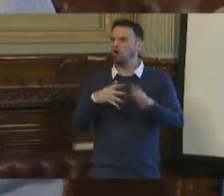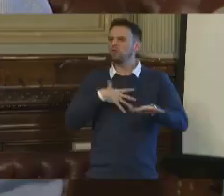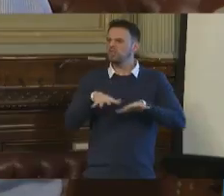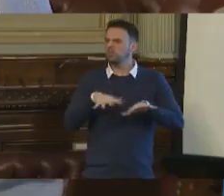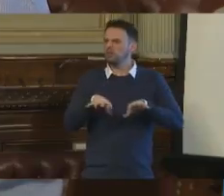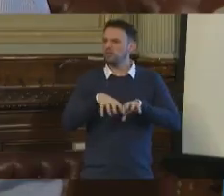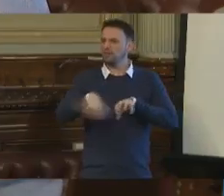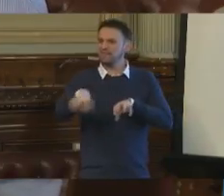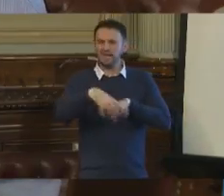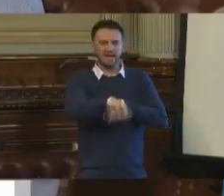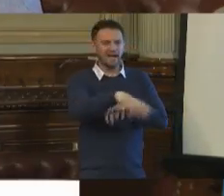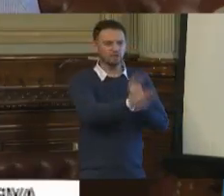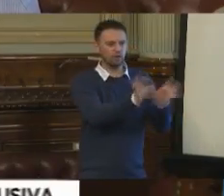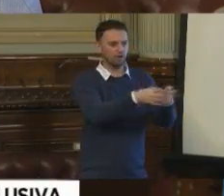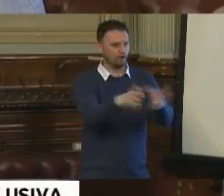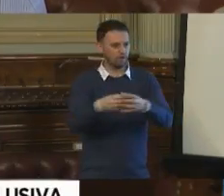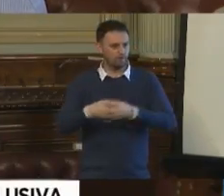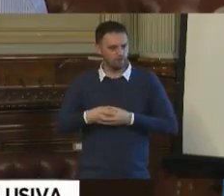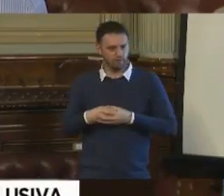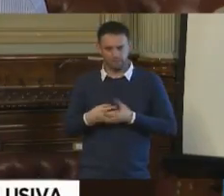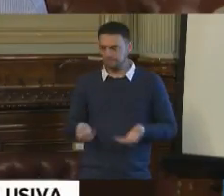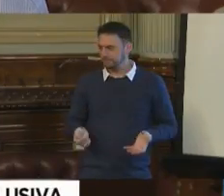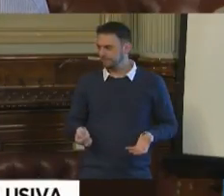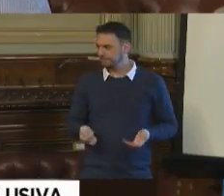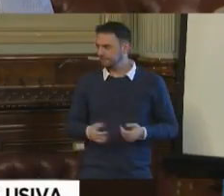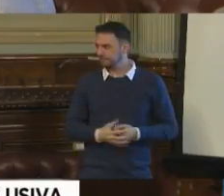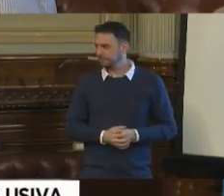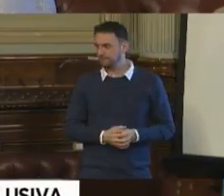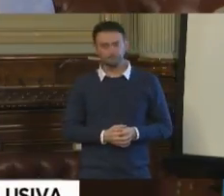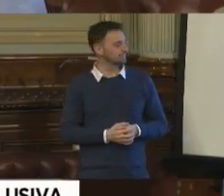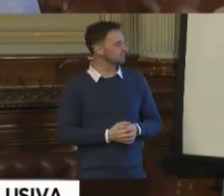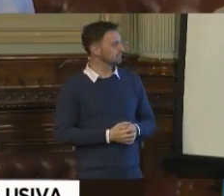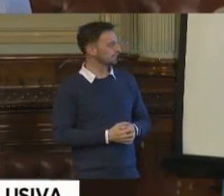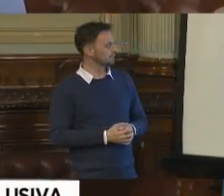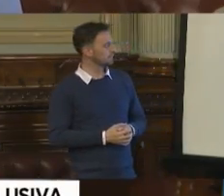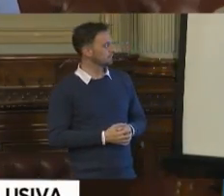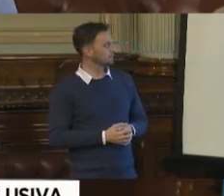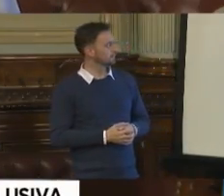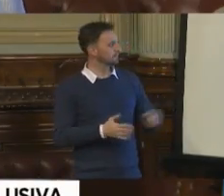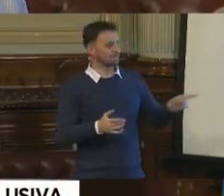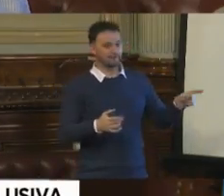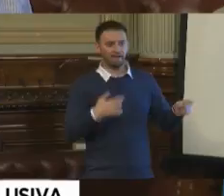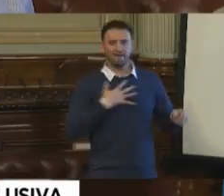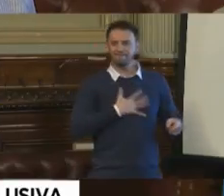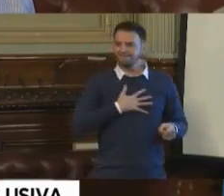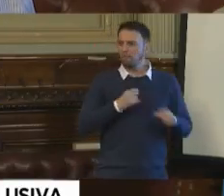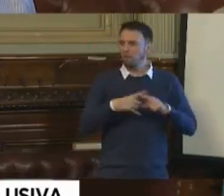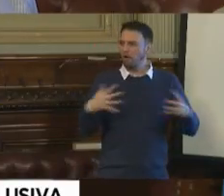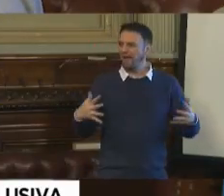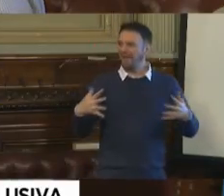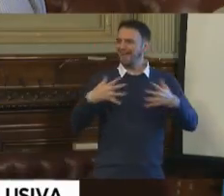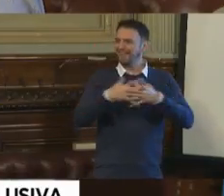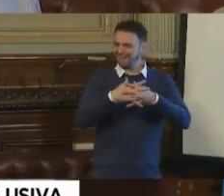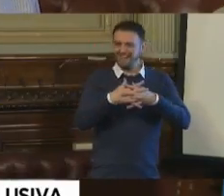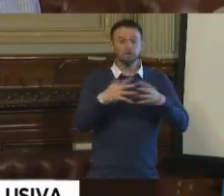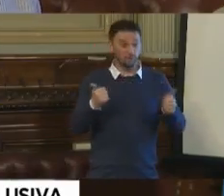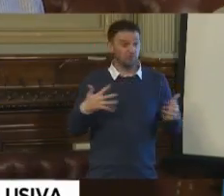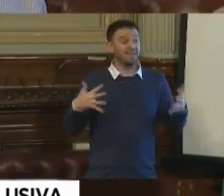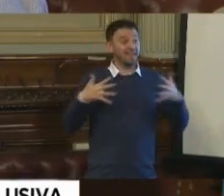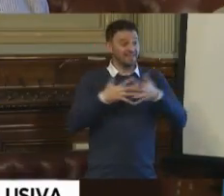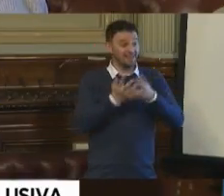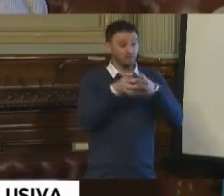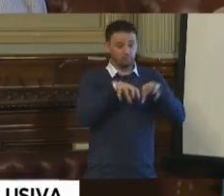segregación e incluso las de de integración para poder llegar a la inclusión